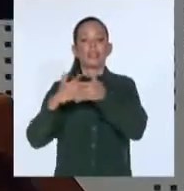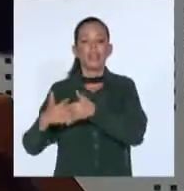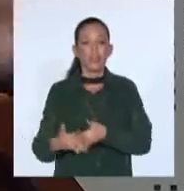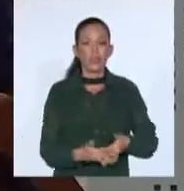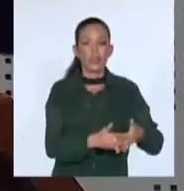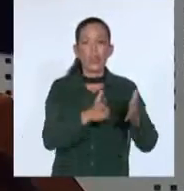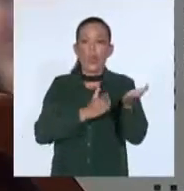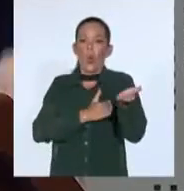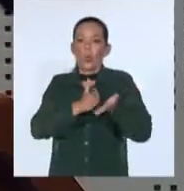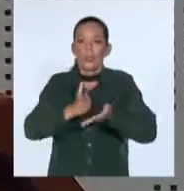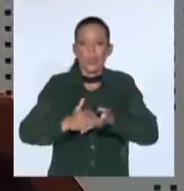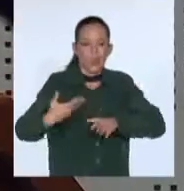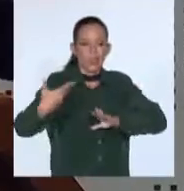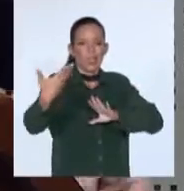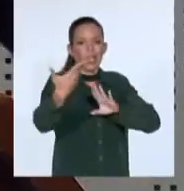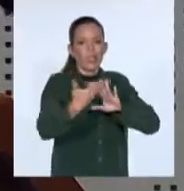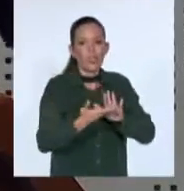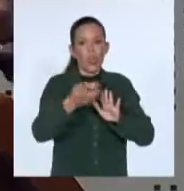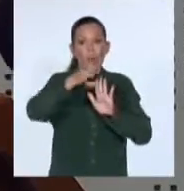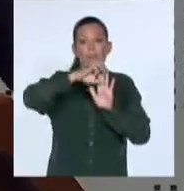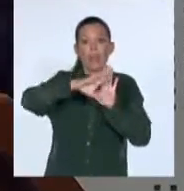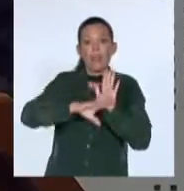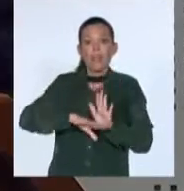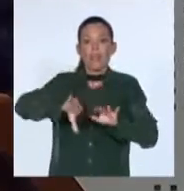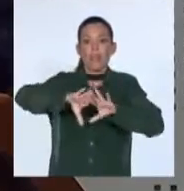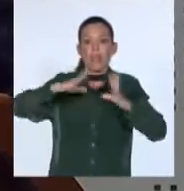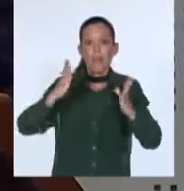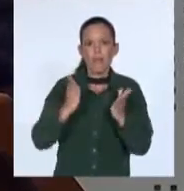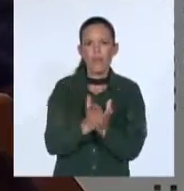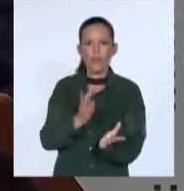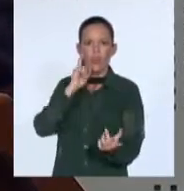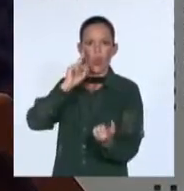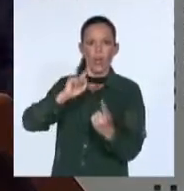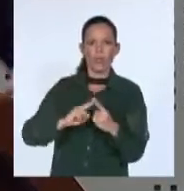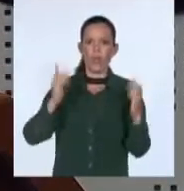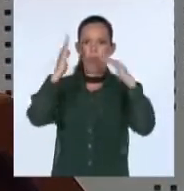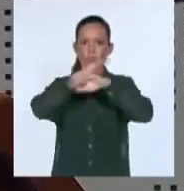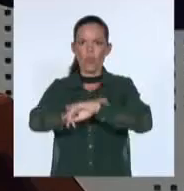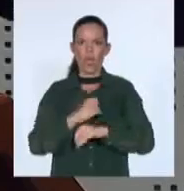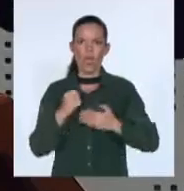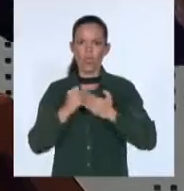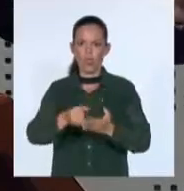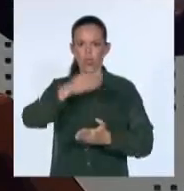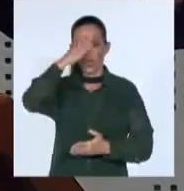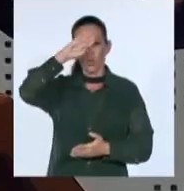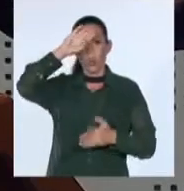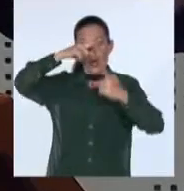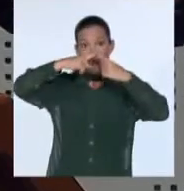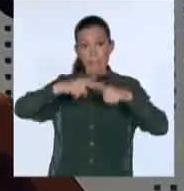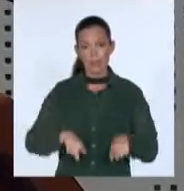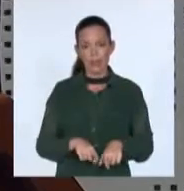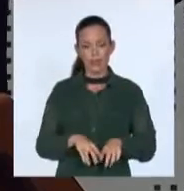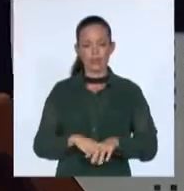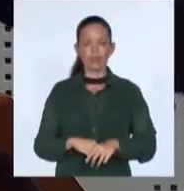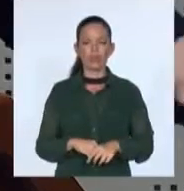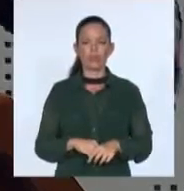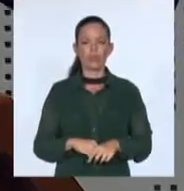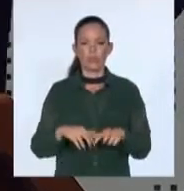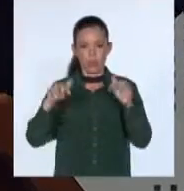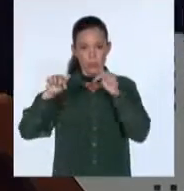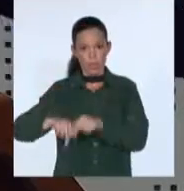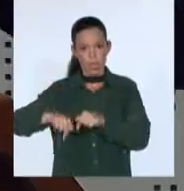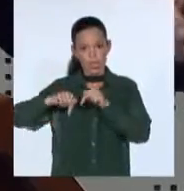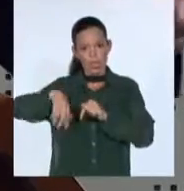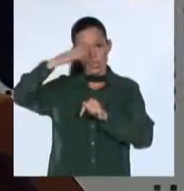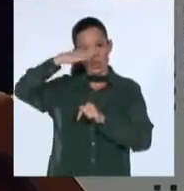castigar durante 60 años consecutivos a esta isla. Pero en esta isla han desarrollado medicina,